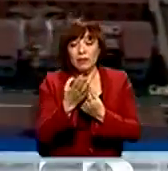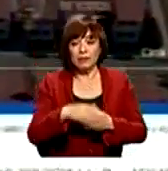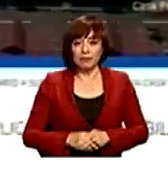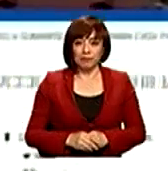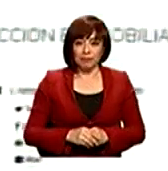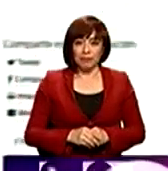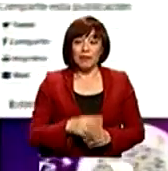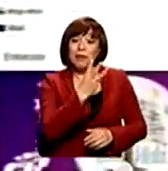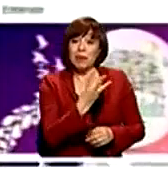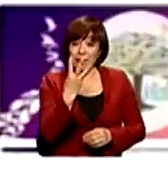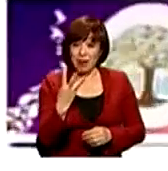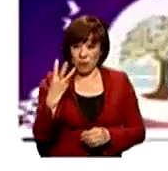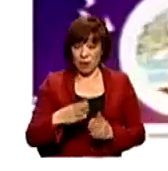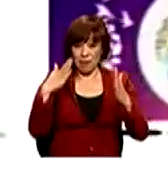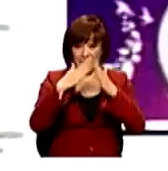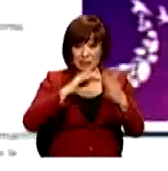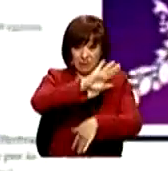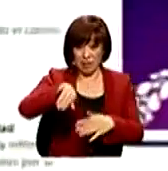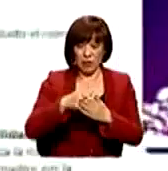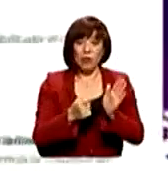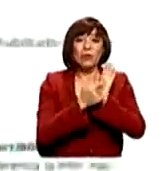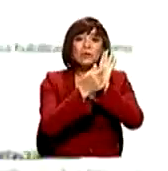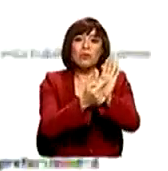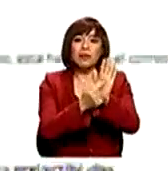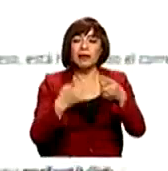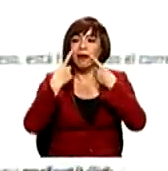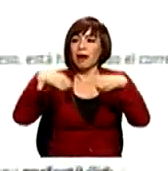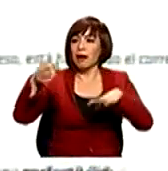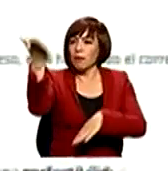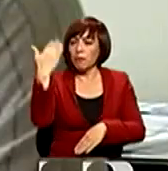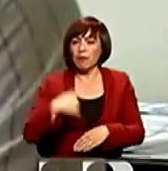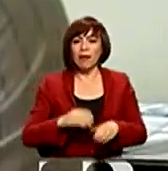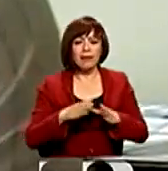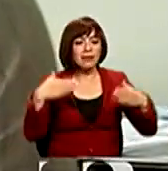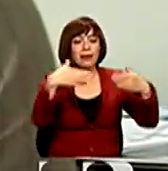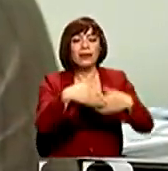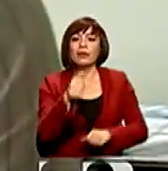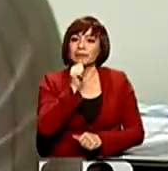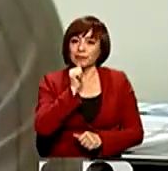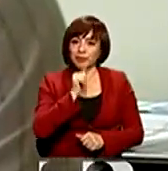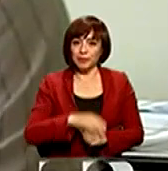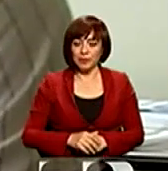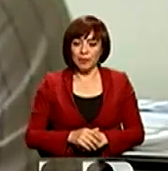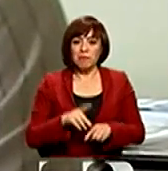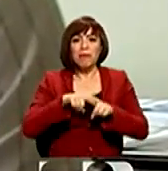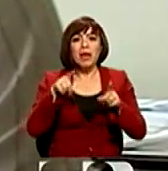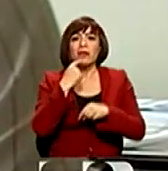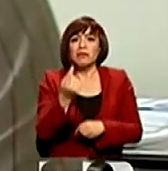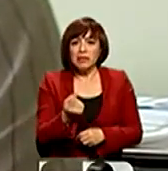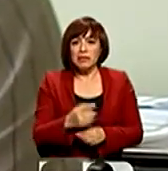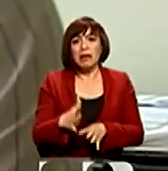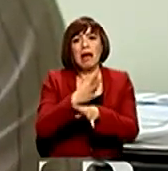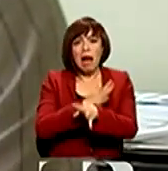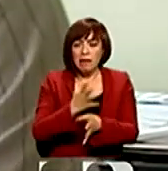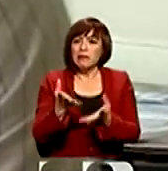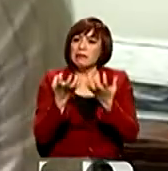página web de Casa para Todos aparece el resultado de la primera convocatoria al sector privado. Hoy, desde ese sector, aseguran que han tenido siempre el